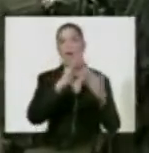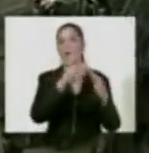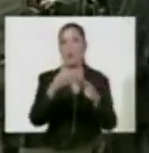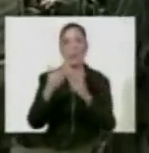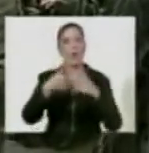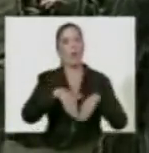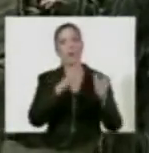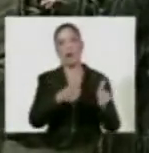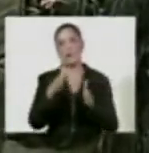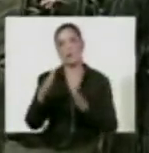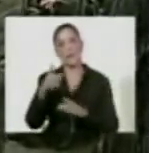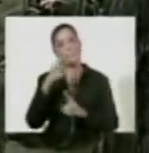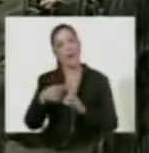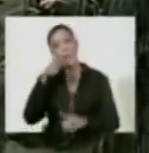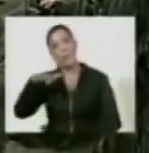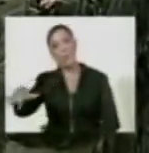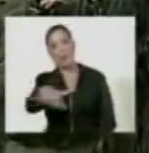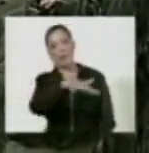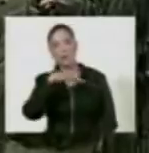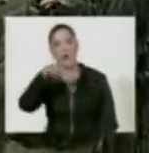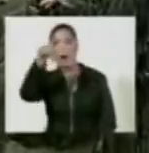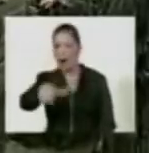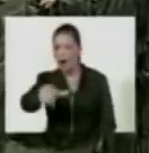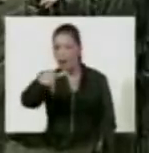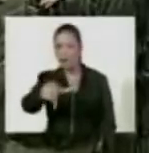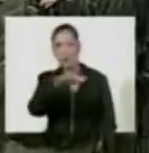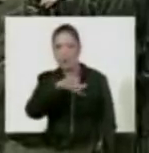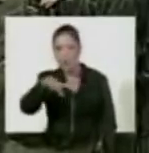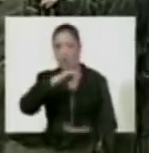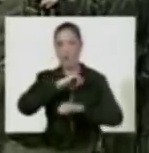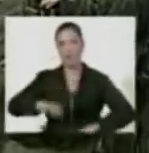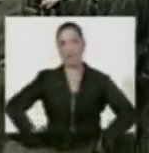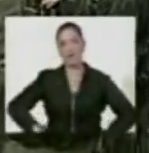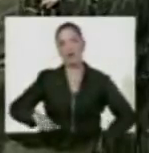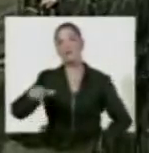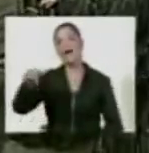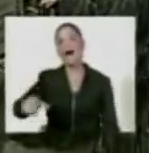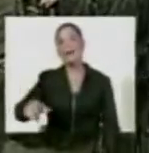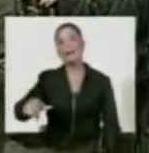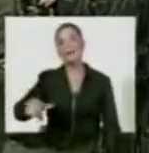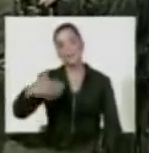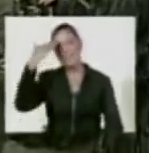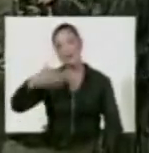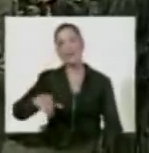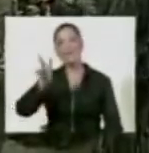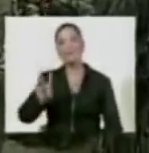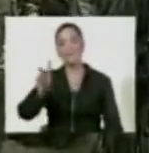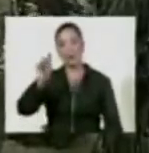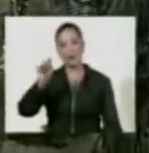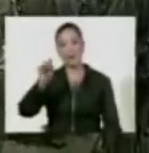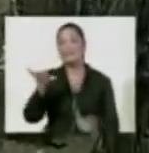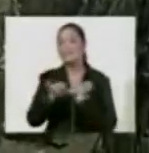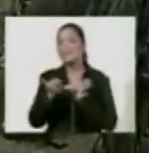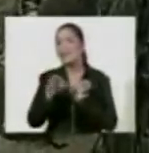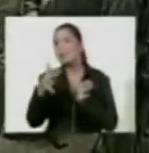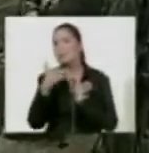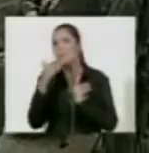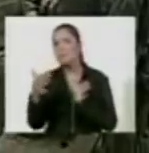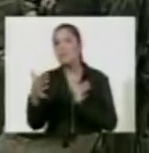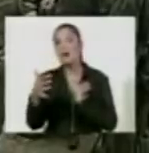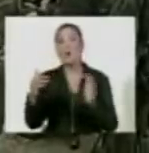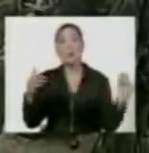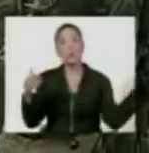organizadas y el poder popular aquí en el fuerte Guaycaipuro en el estado Miranda. Cerca de 600 medios